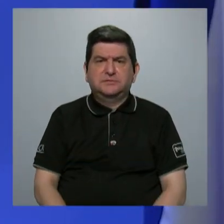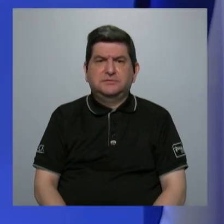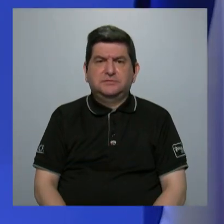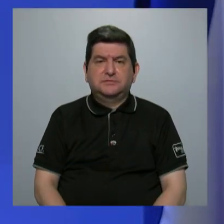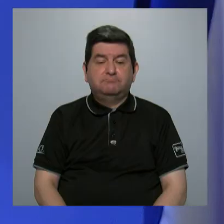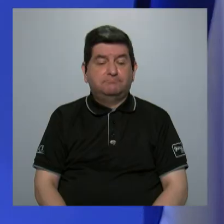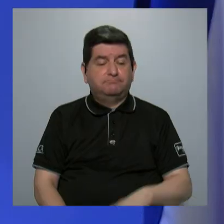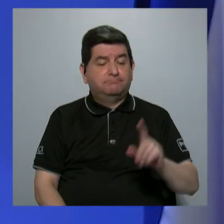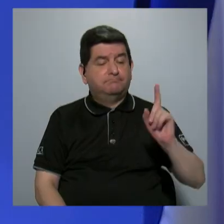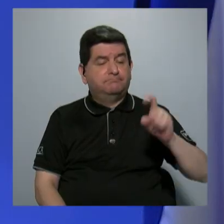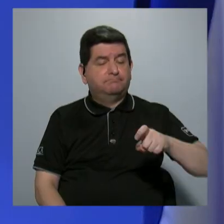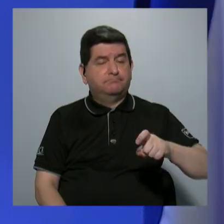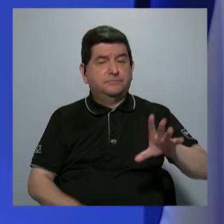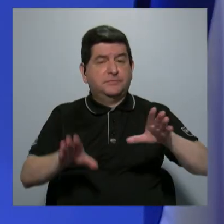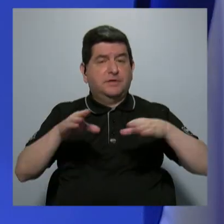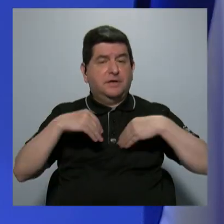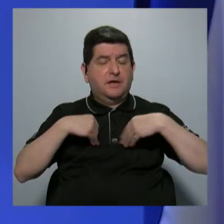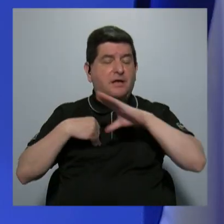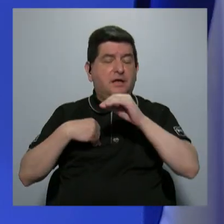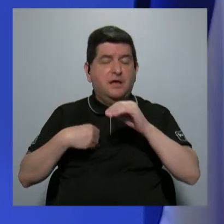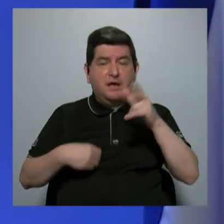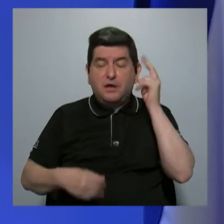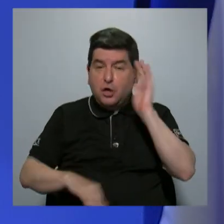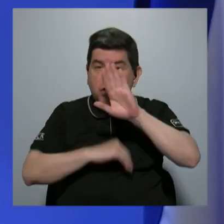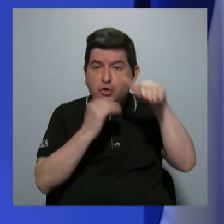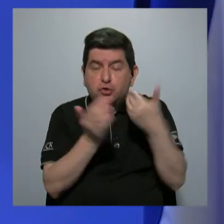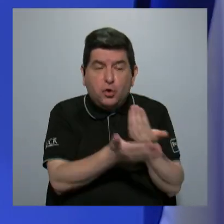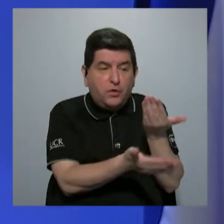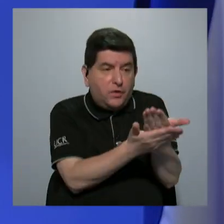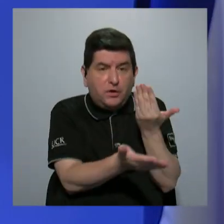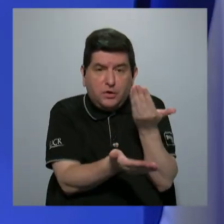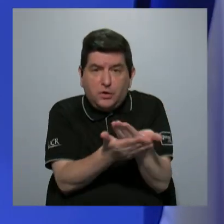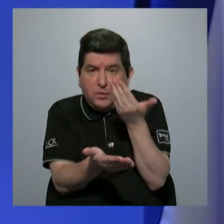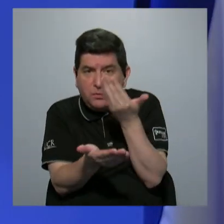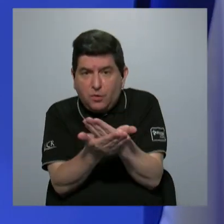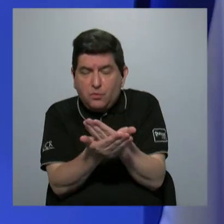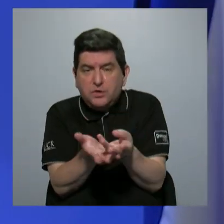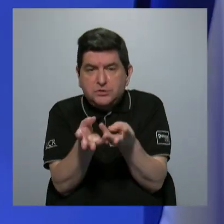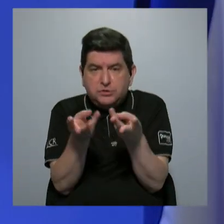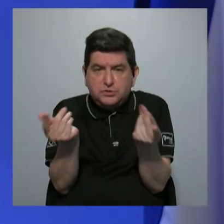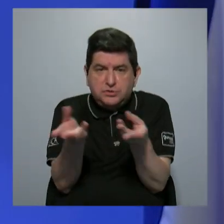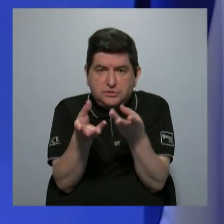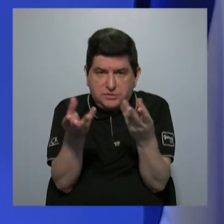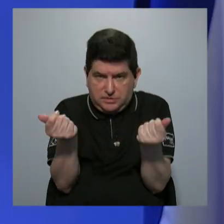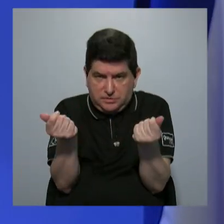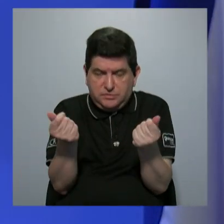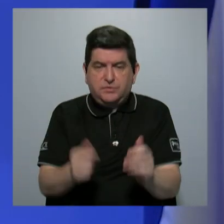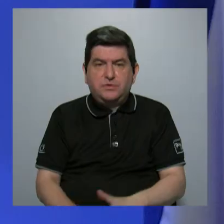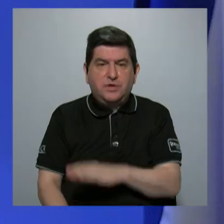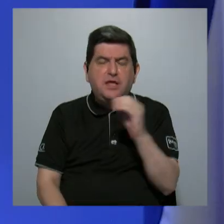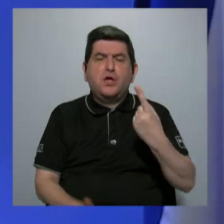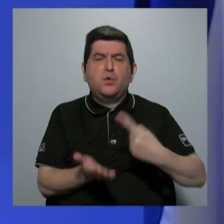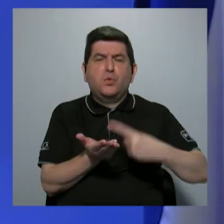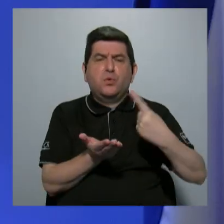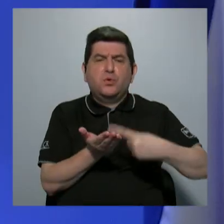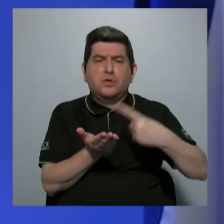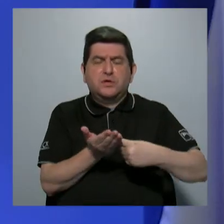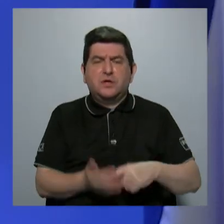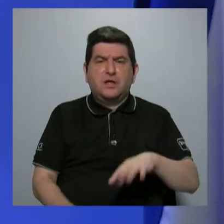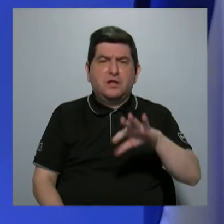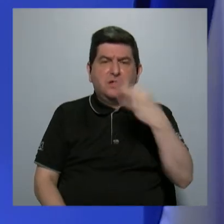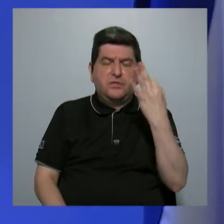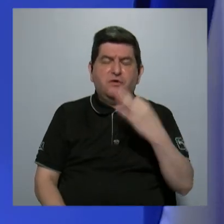es necesario acoger y escuchar todas las propuestas de solución posibles y discutirlas en un